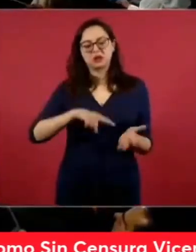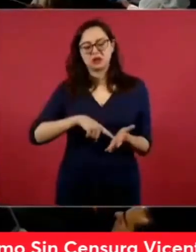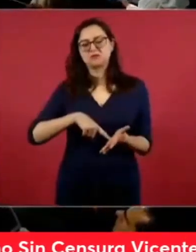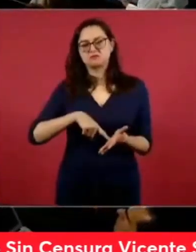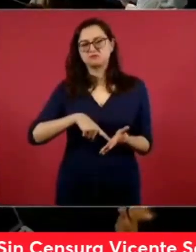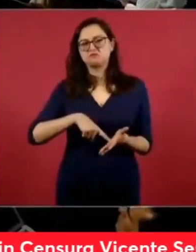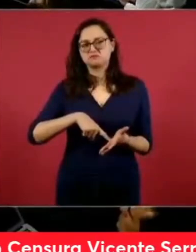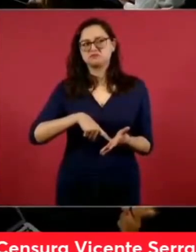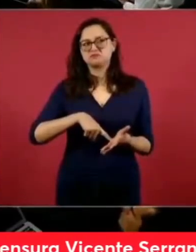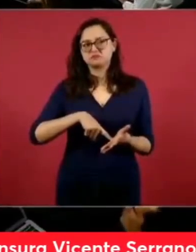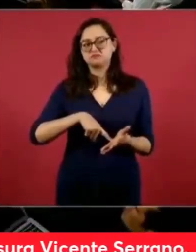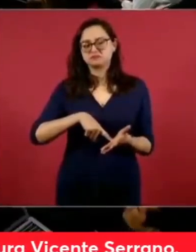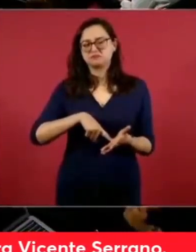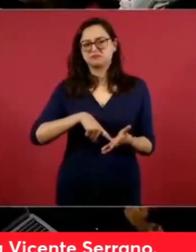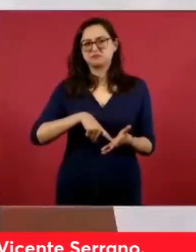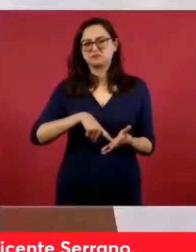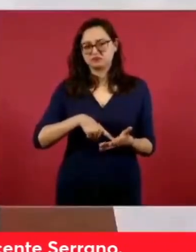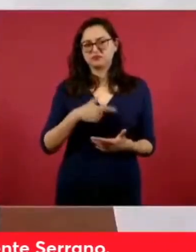no